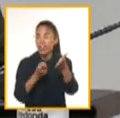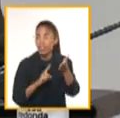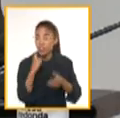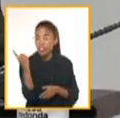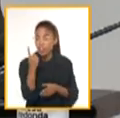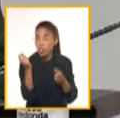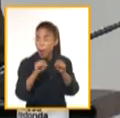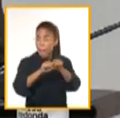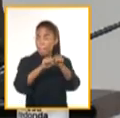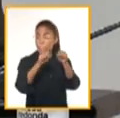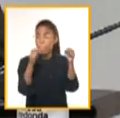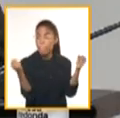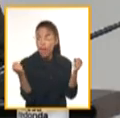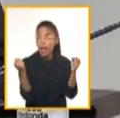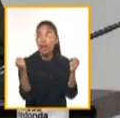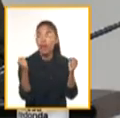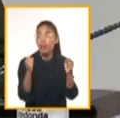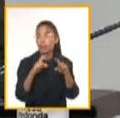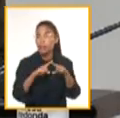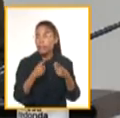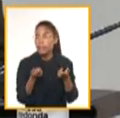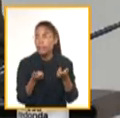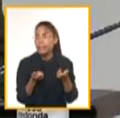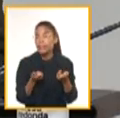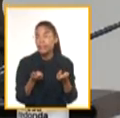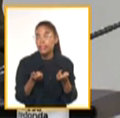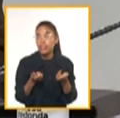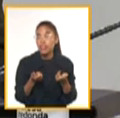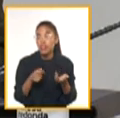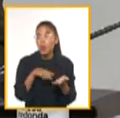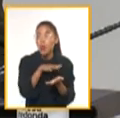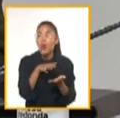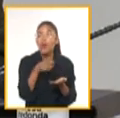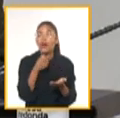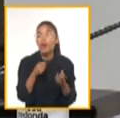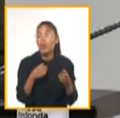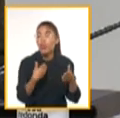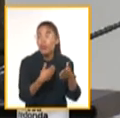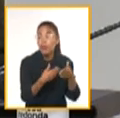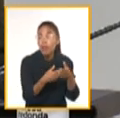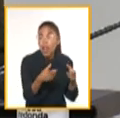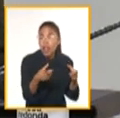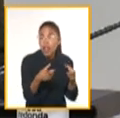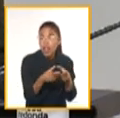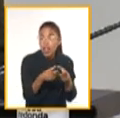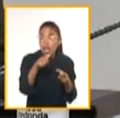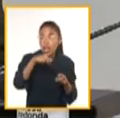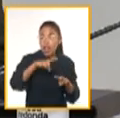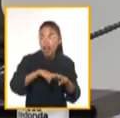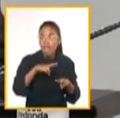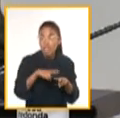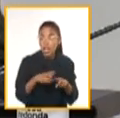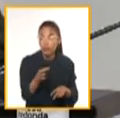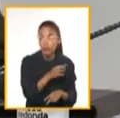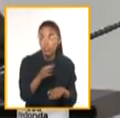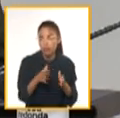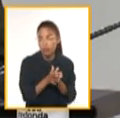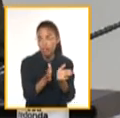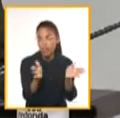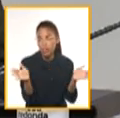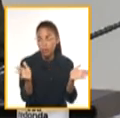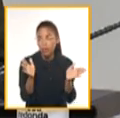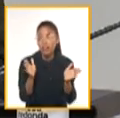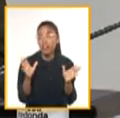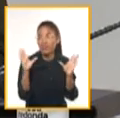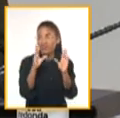desconexión originada desde una subestación en la capital del país. ¿Qué ocurrió esa noche? ¿Cómo puede